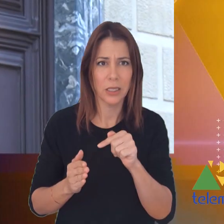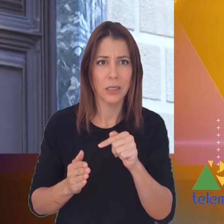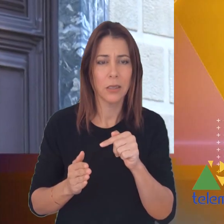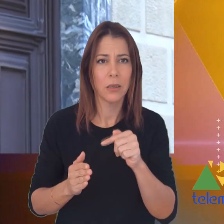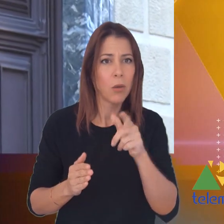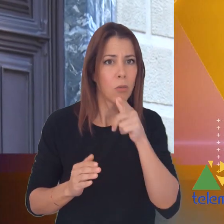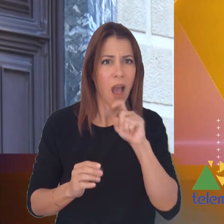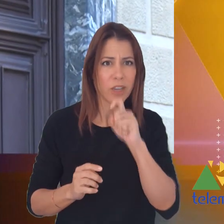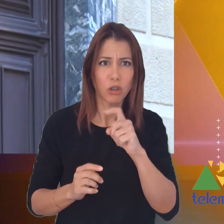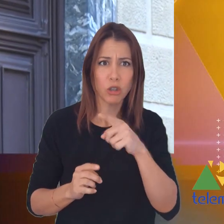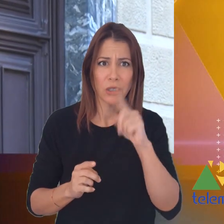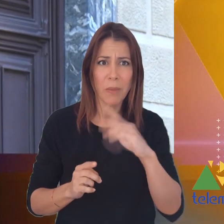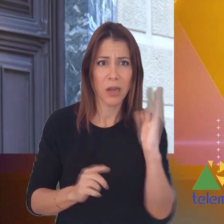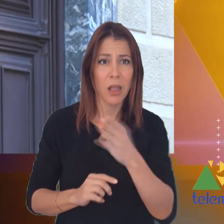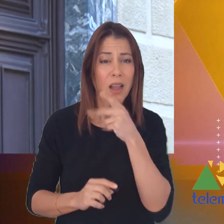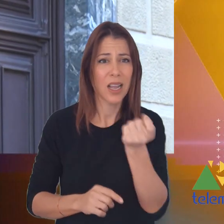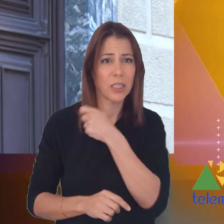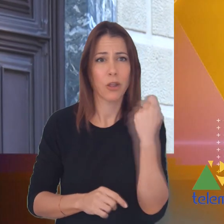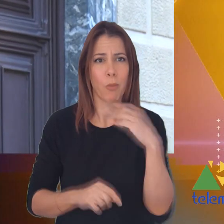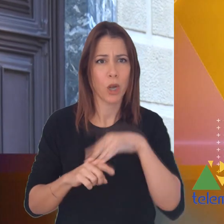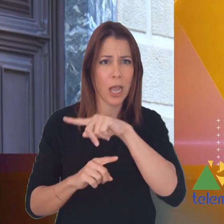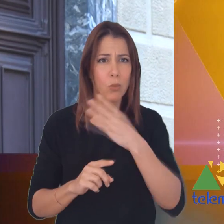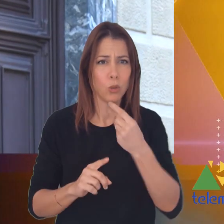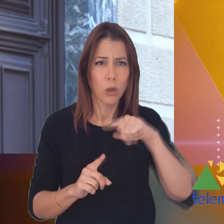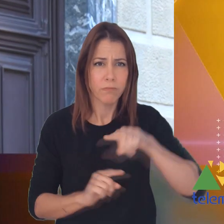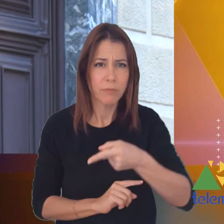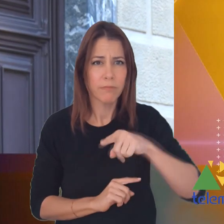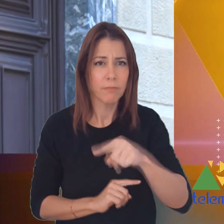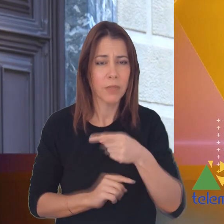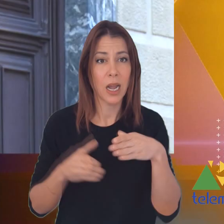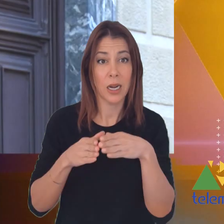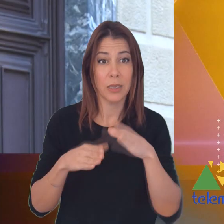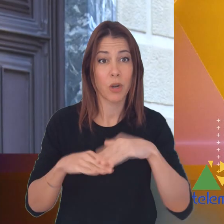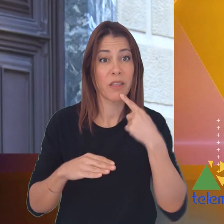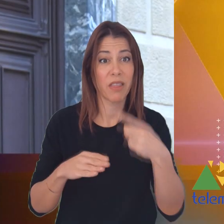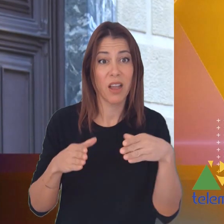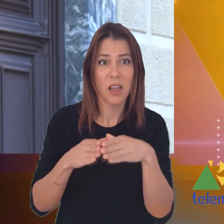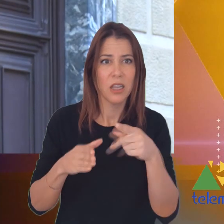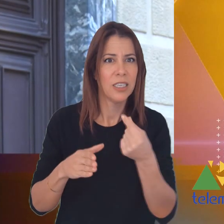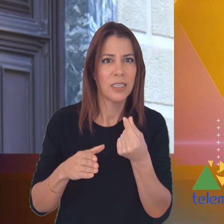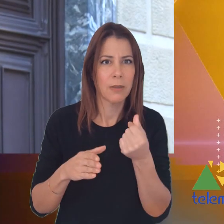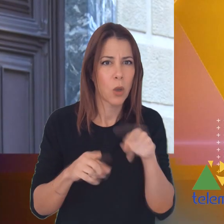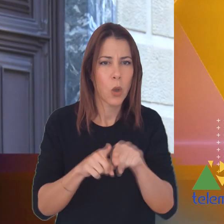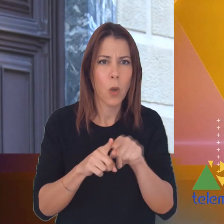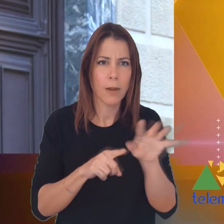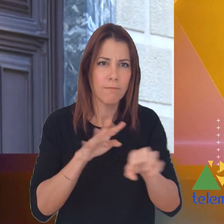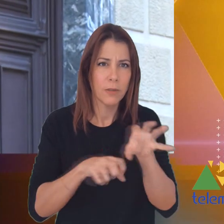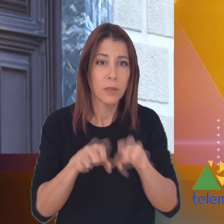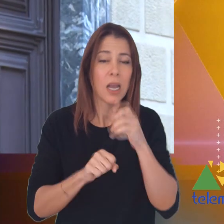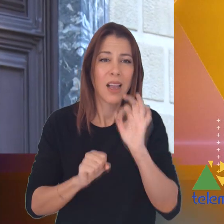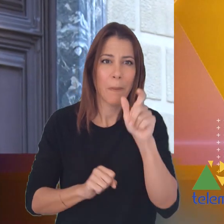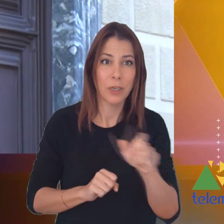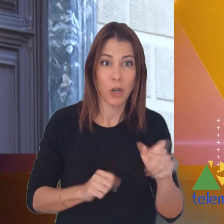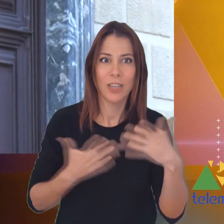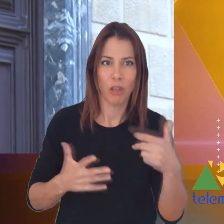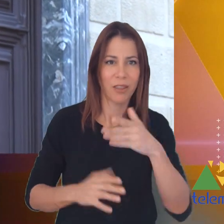procesado por la Inquisición por meterse con la Iglesia, por decir que la Iglesia pues dedicaba a sacarle los dineros a la gente y poco más, ¿no? Es decir, y